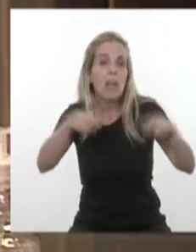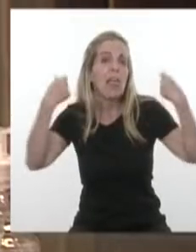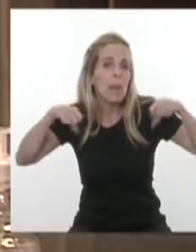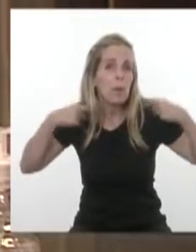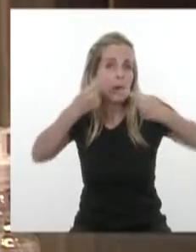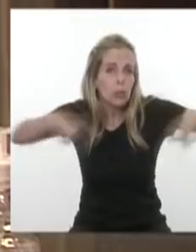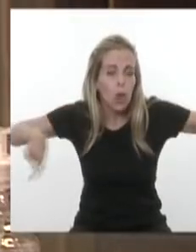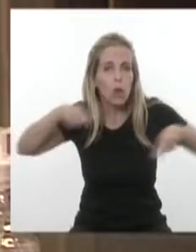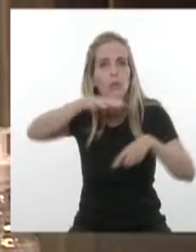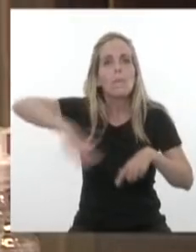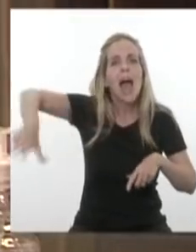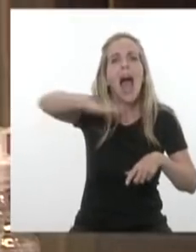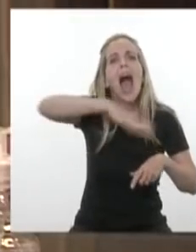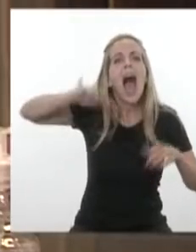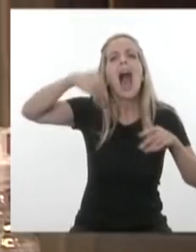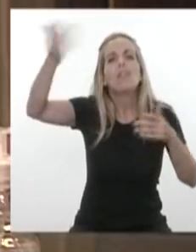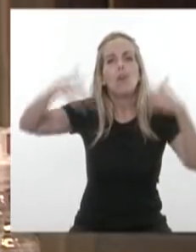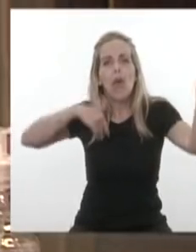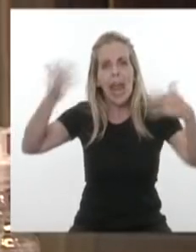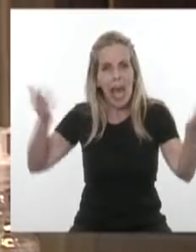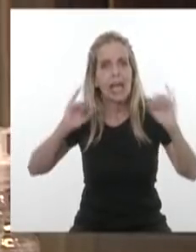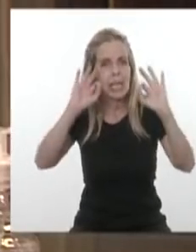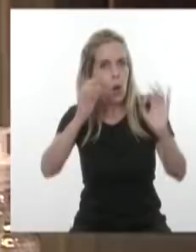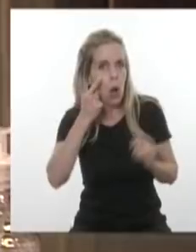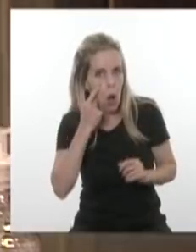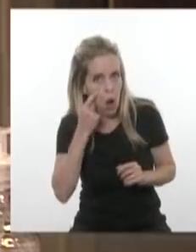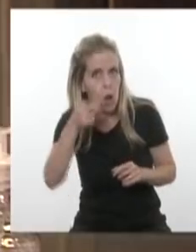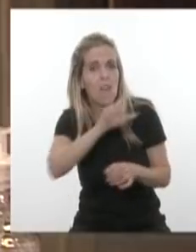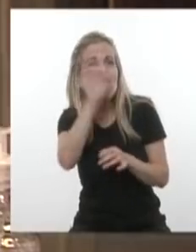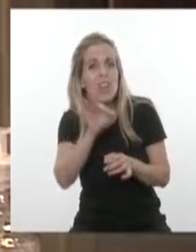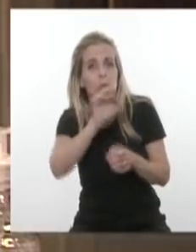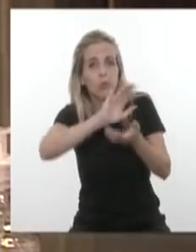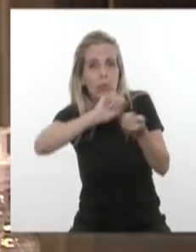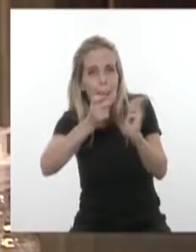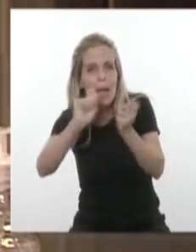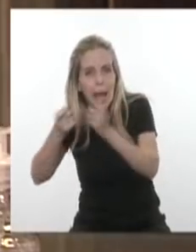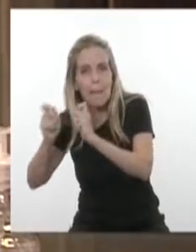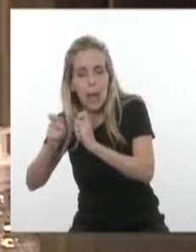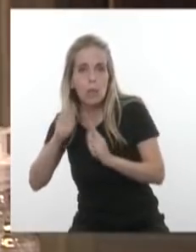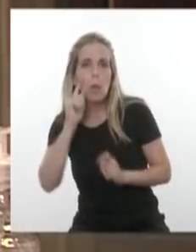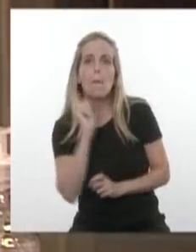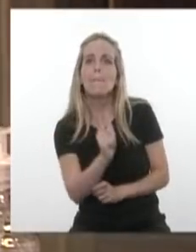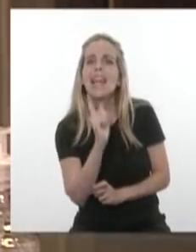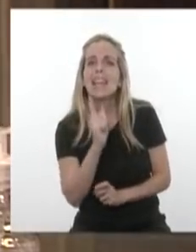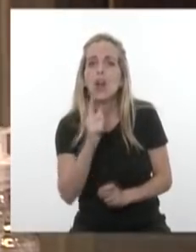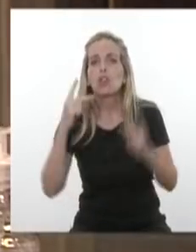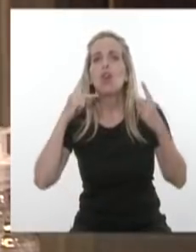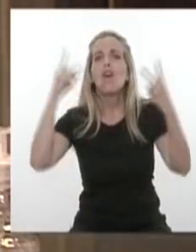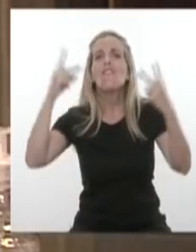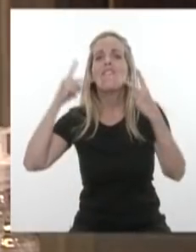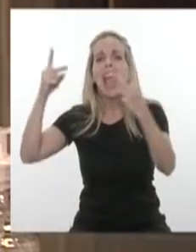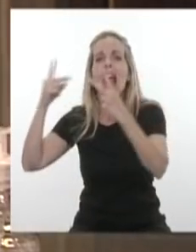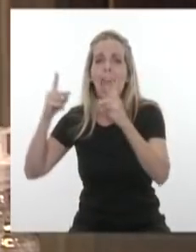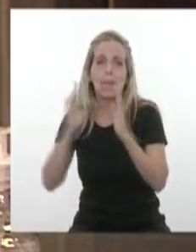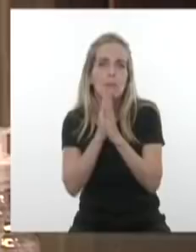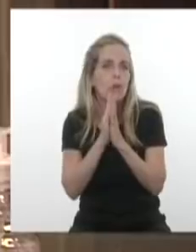las nuevas variantes del virus hacen riesgoso viajar está totalmente desaconsejado